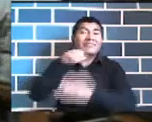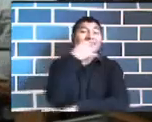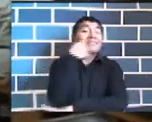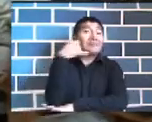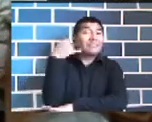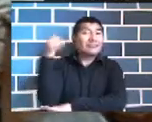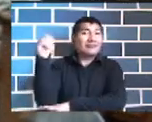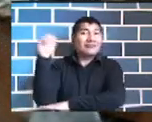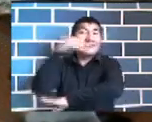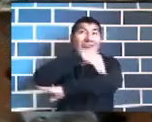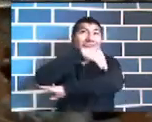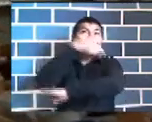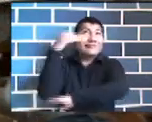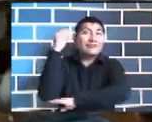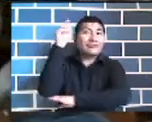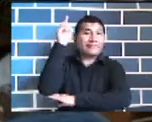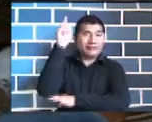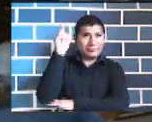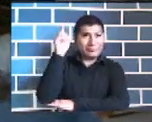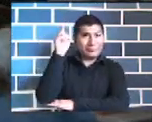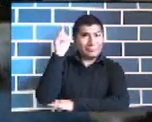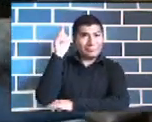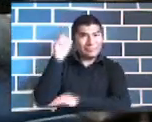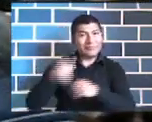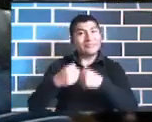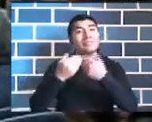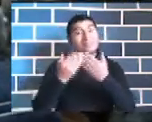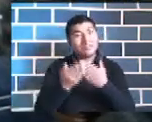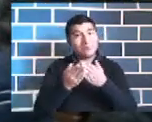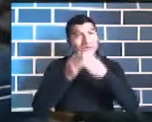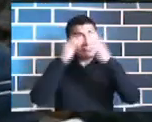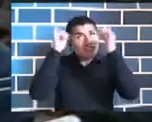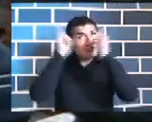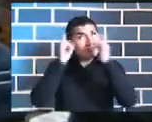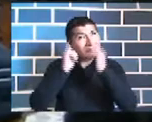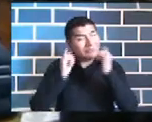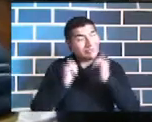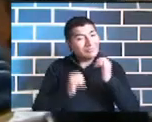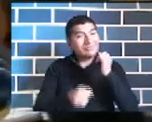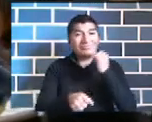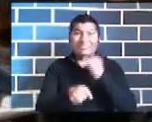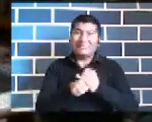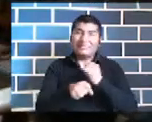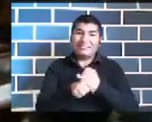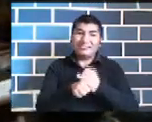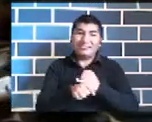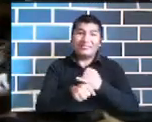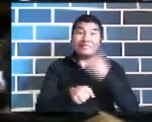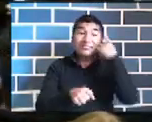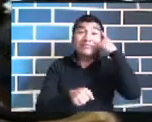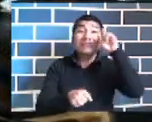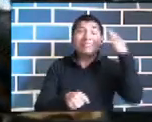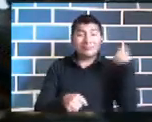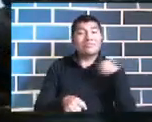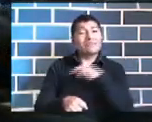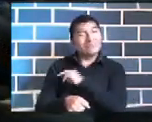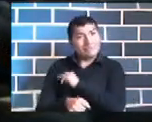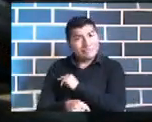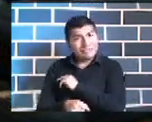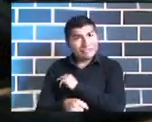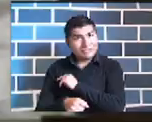Jerusalén celestial, como prefigurando a la iglesia, a nosotros,